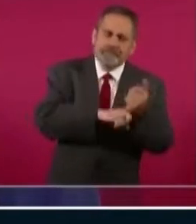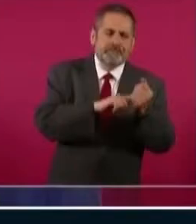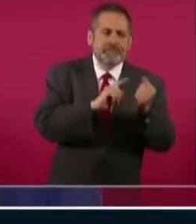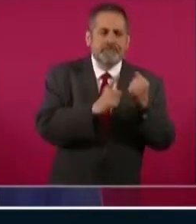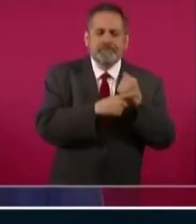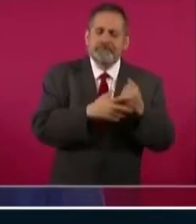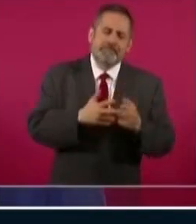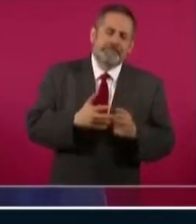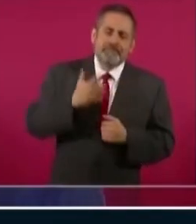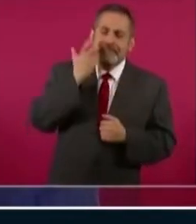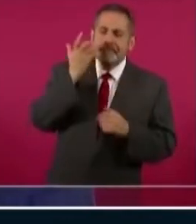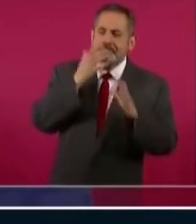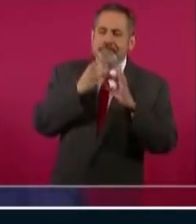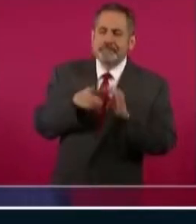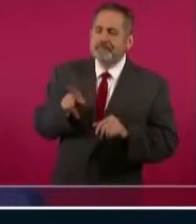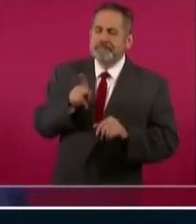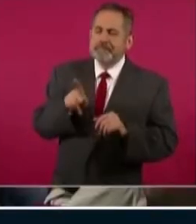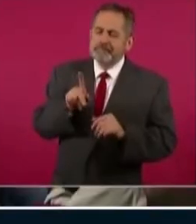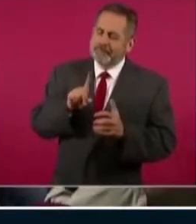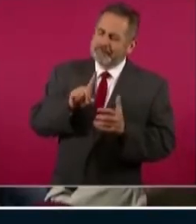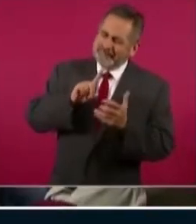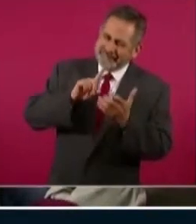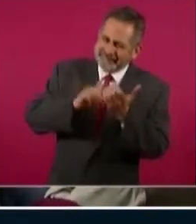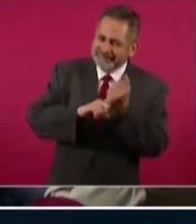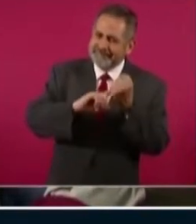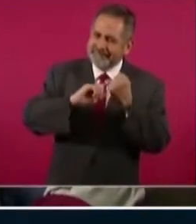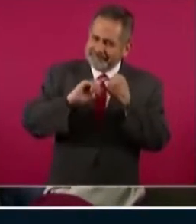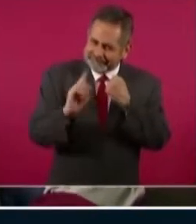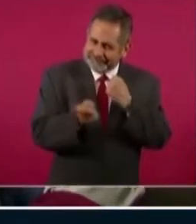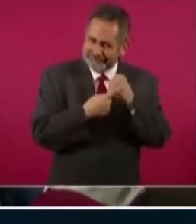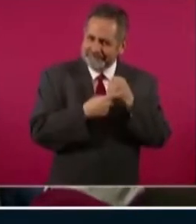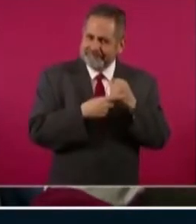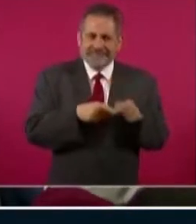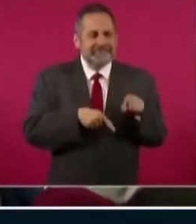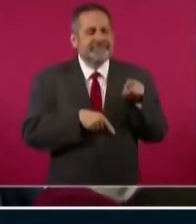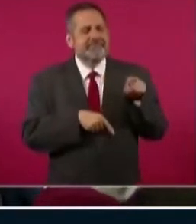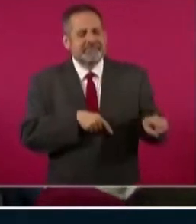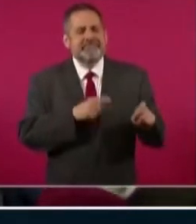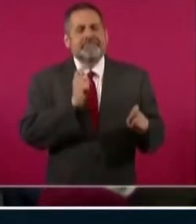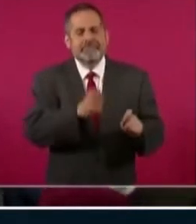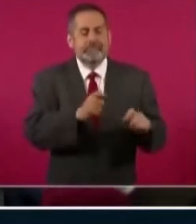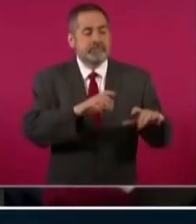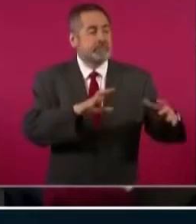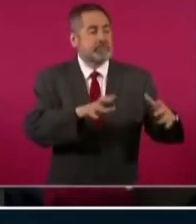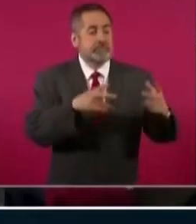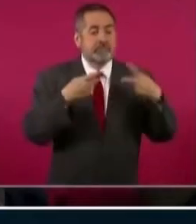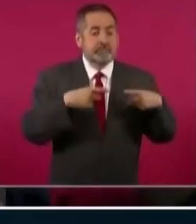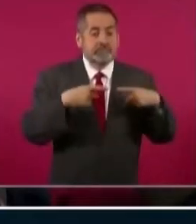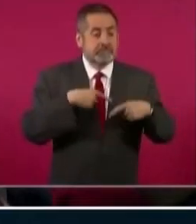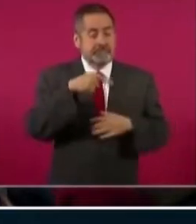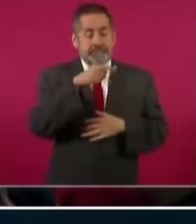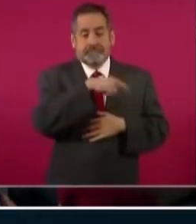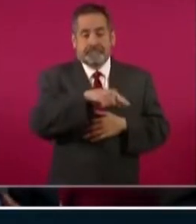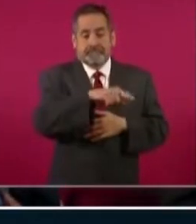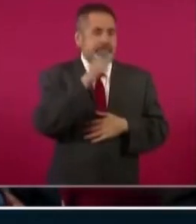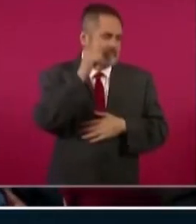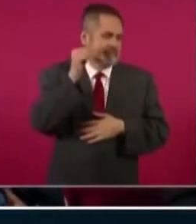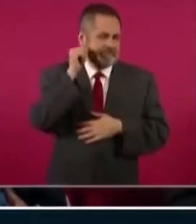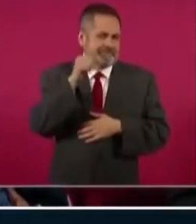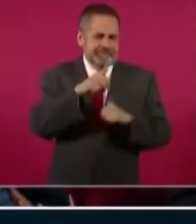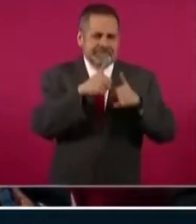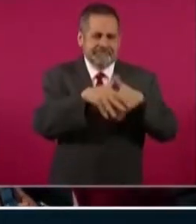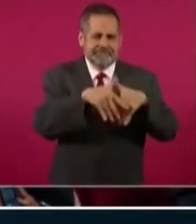la intención de crear un conglomerado ideológico opuesto al neoliberalismo